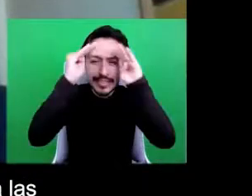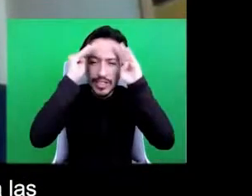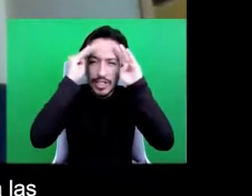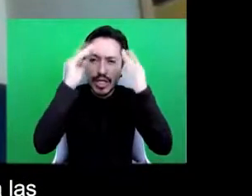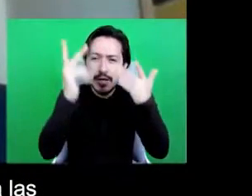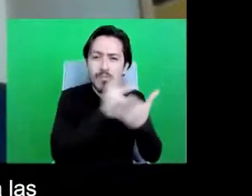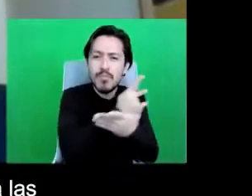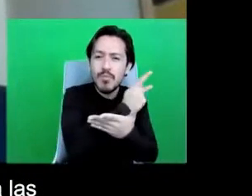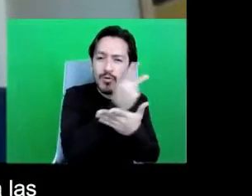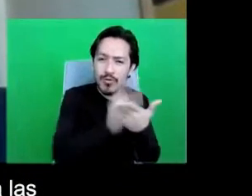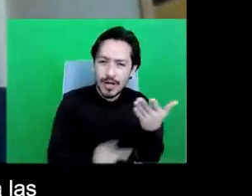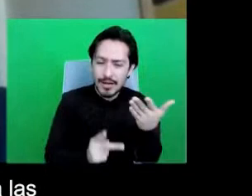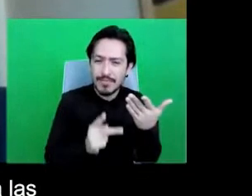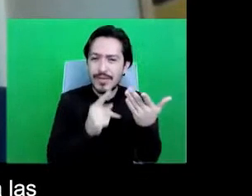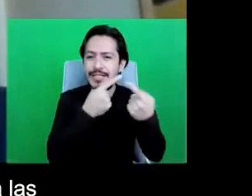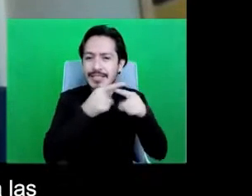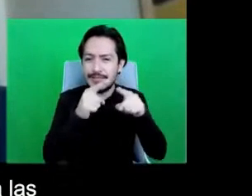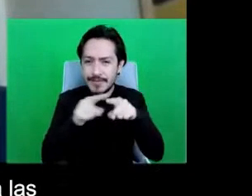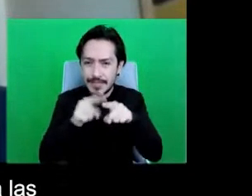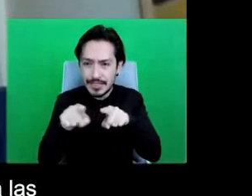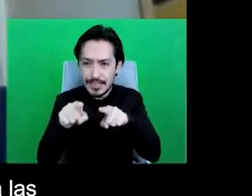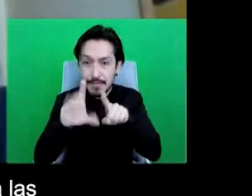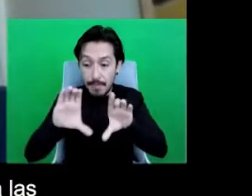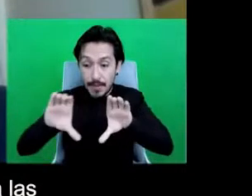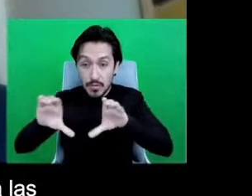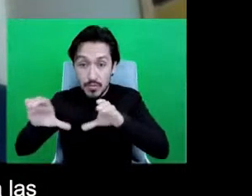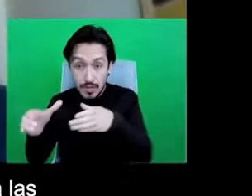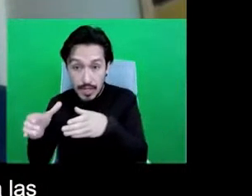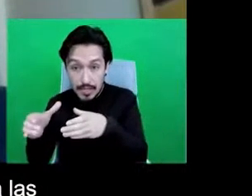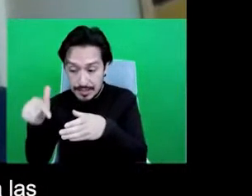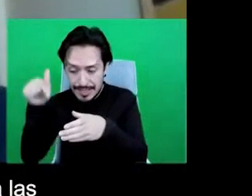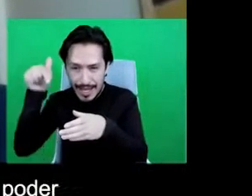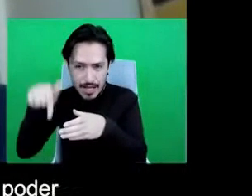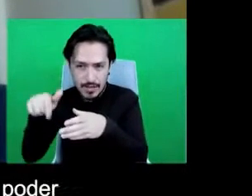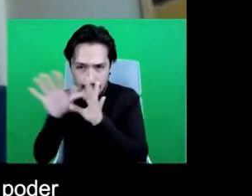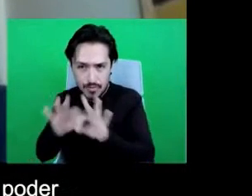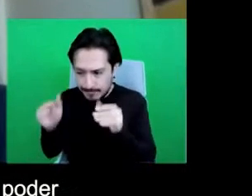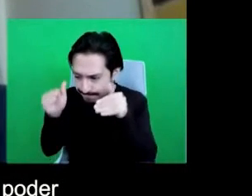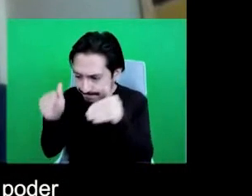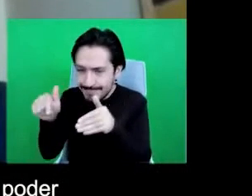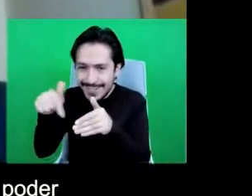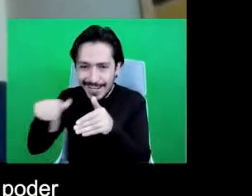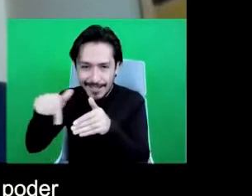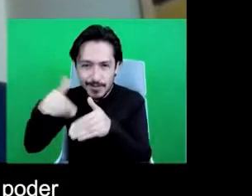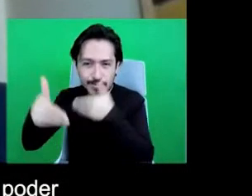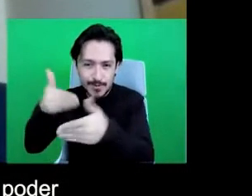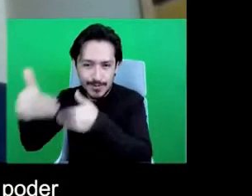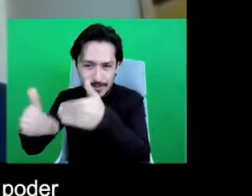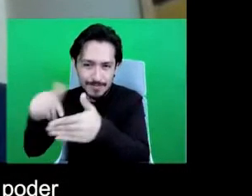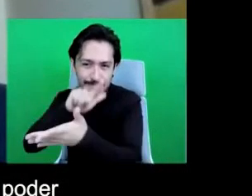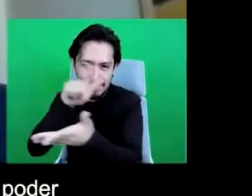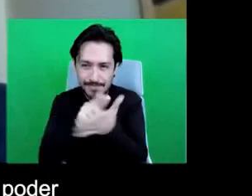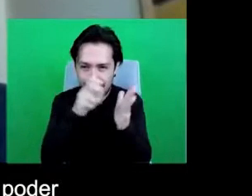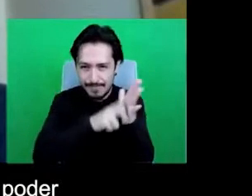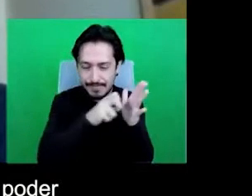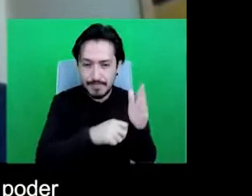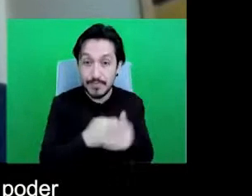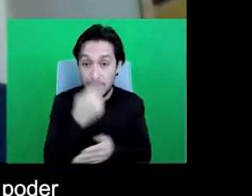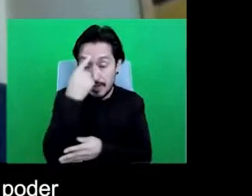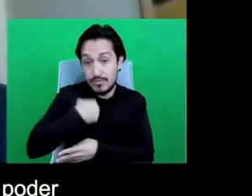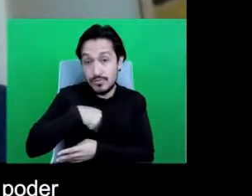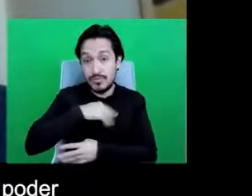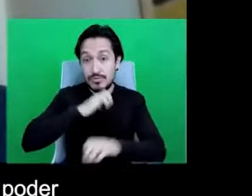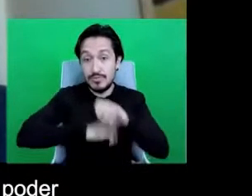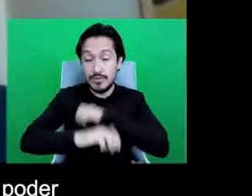y organizaciones que posicionan a las comunidades al centro de los procesos. Por eso, para el British Council ha sido un